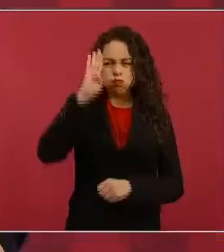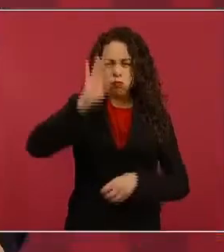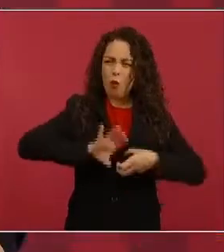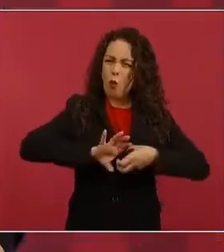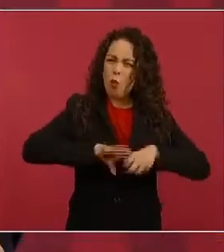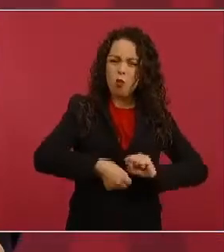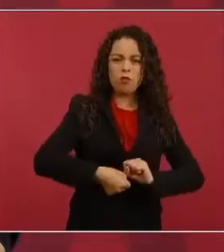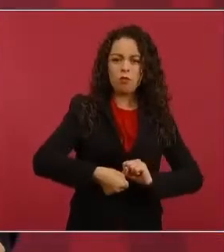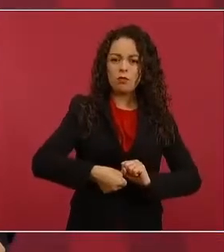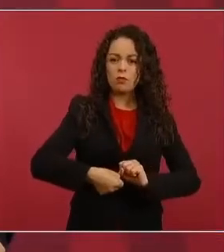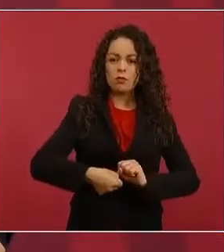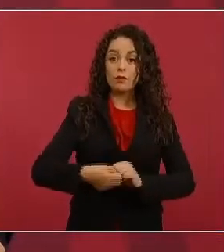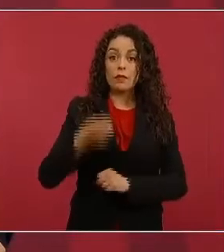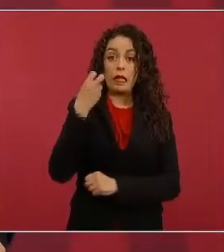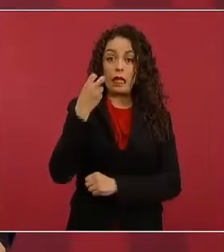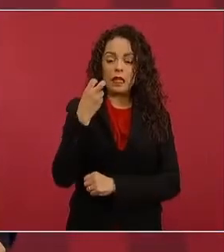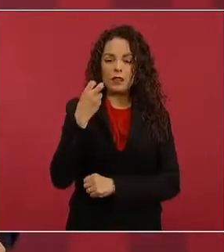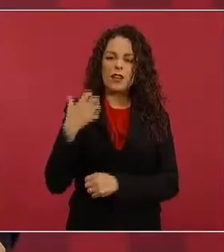y los